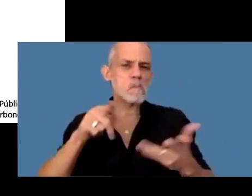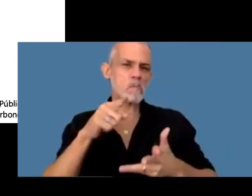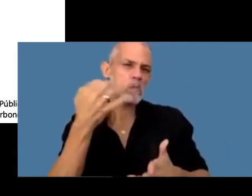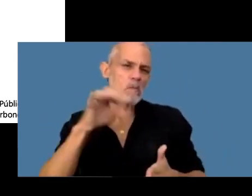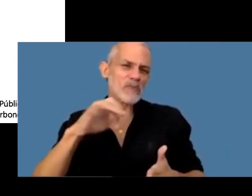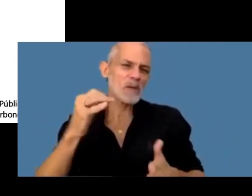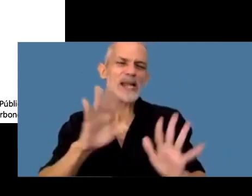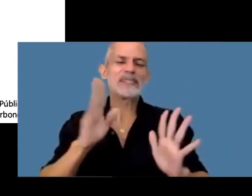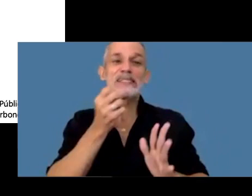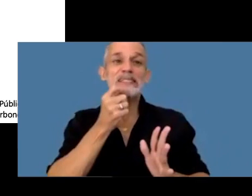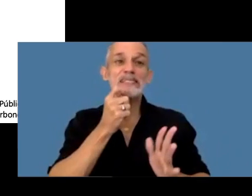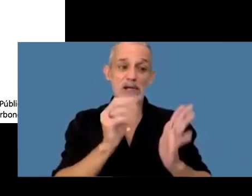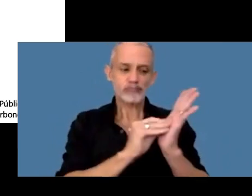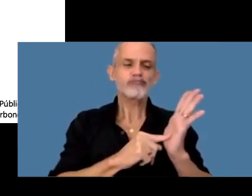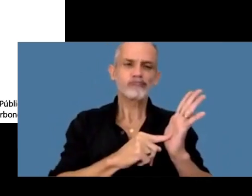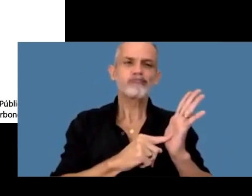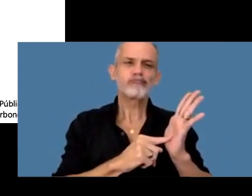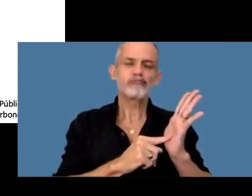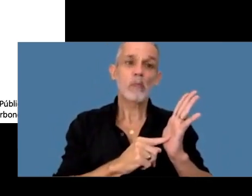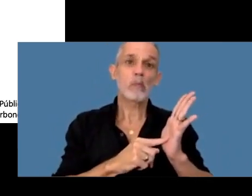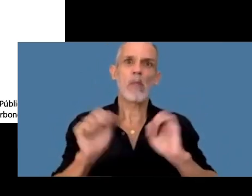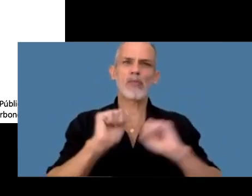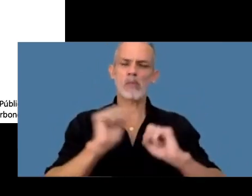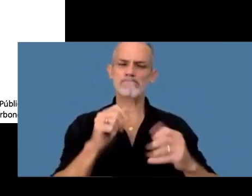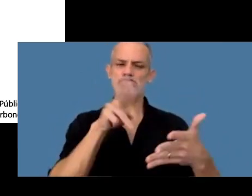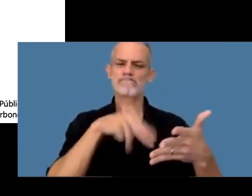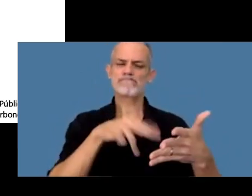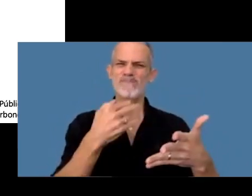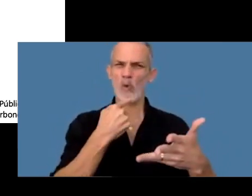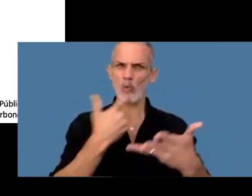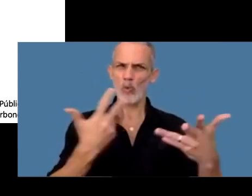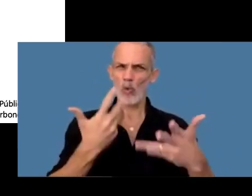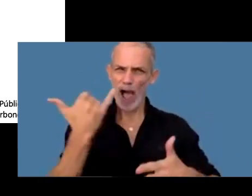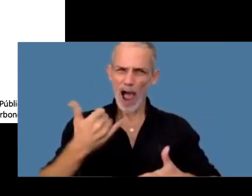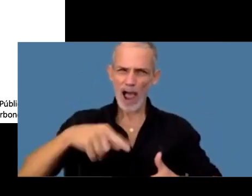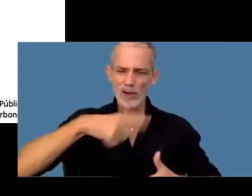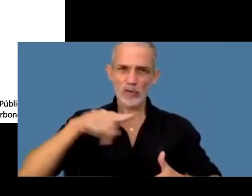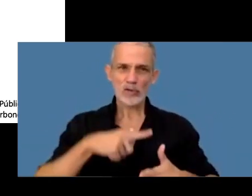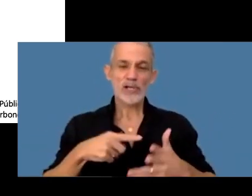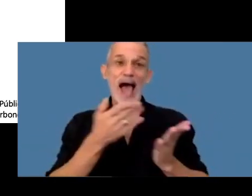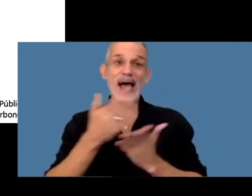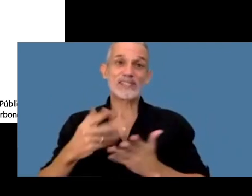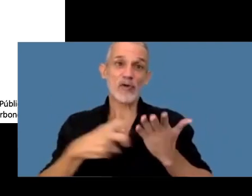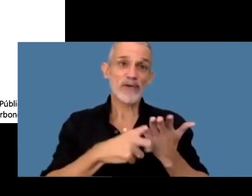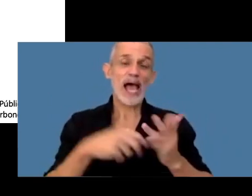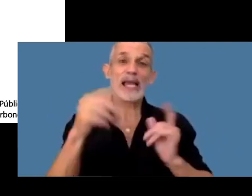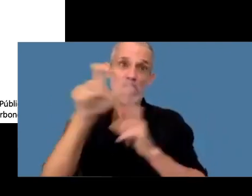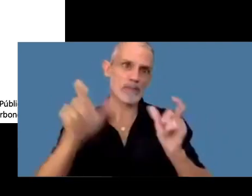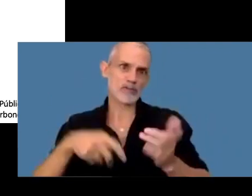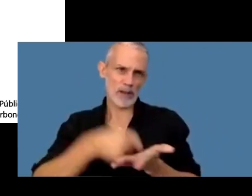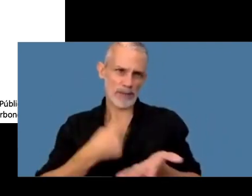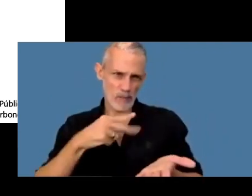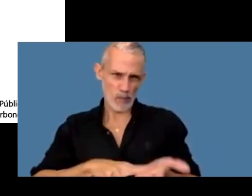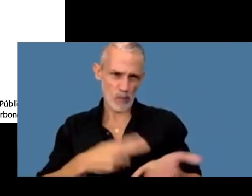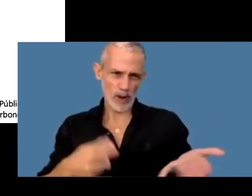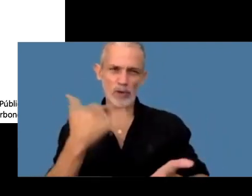expresada, porque esto de pronto aliviaría grandes dudas que podemos tener los asesores fiscales y principalmente los contribuyentes. Entonces,